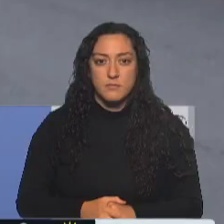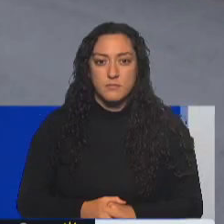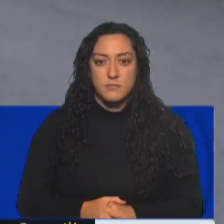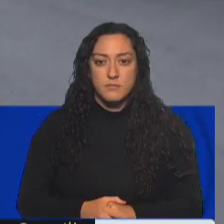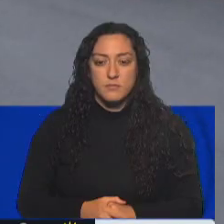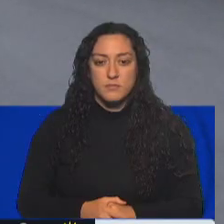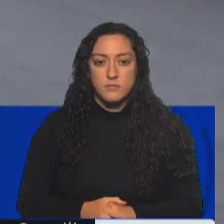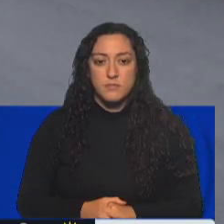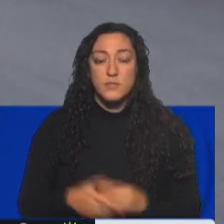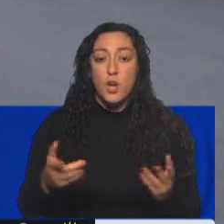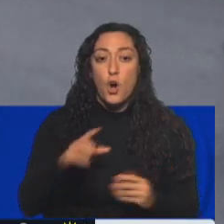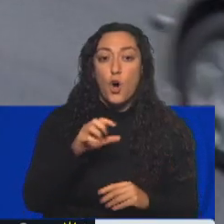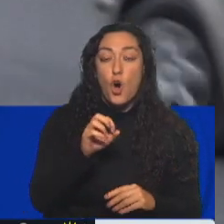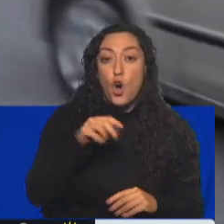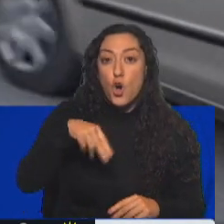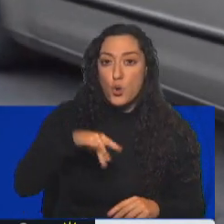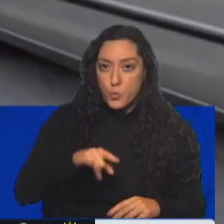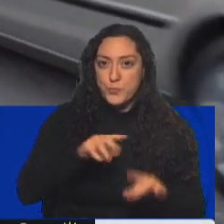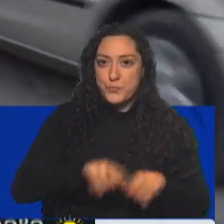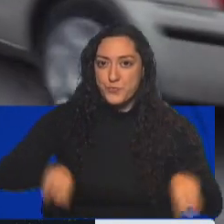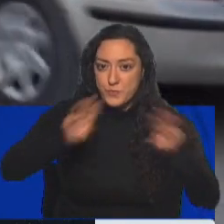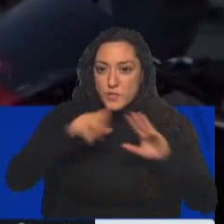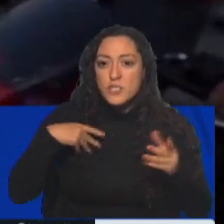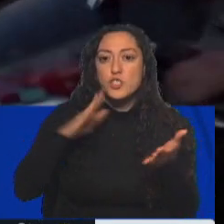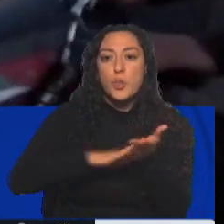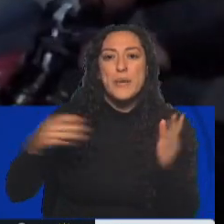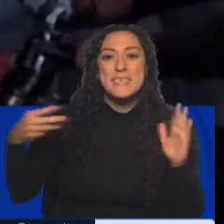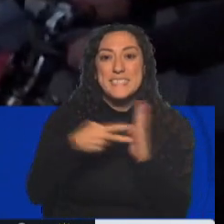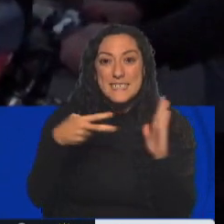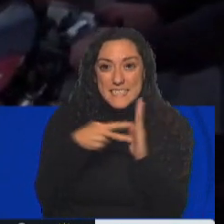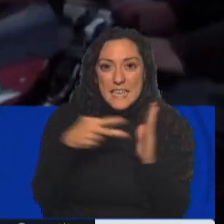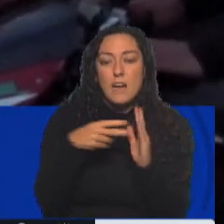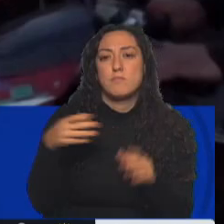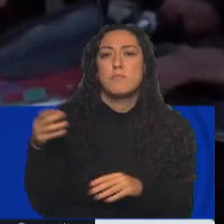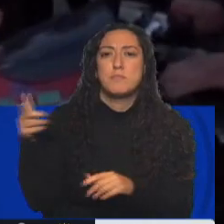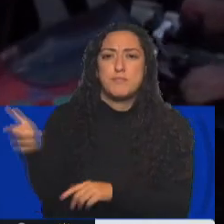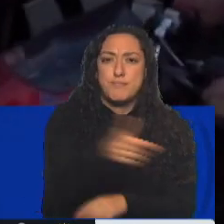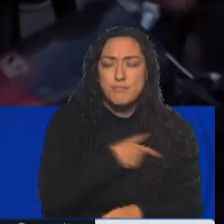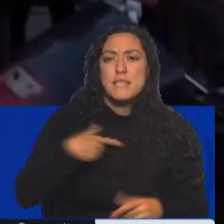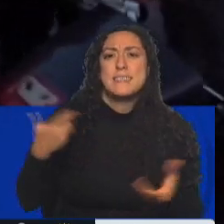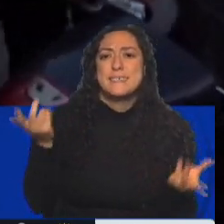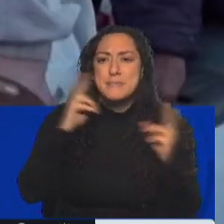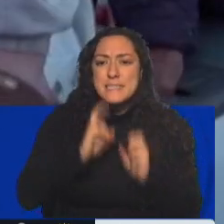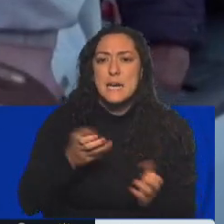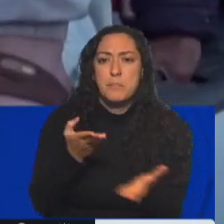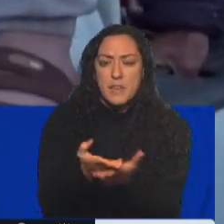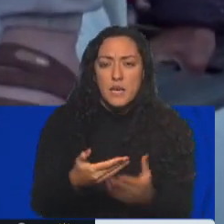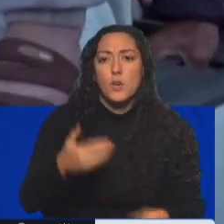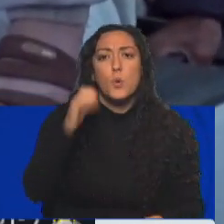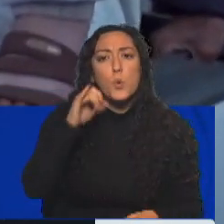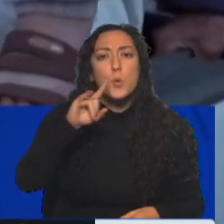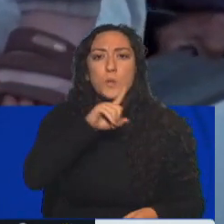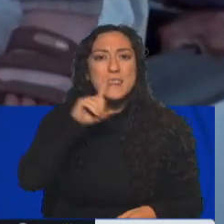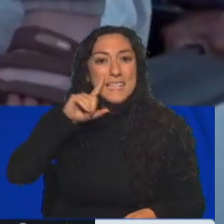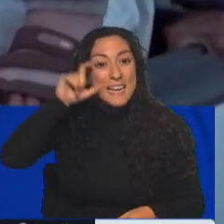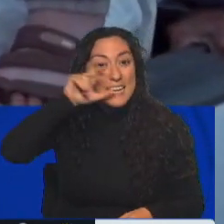La ONU pidió investigar las masacres en Siria. El secretario general del organismo, Antonio Guterres, reclamó el fin de la violencia